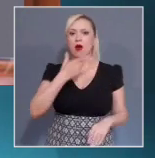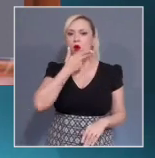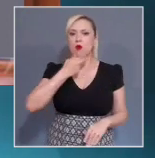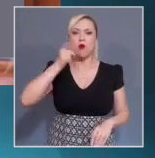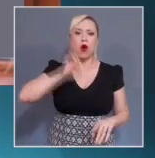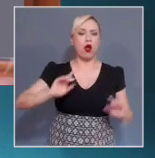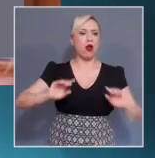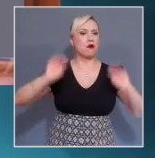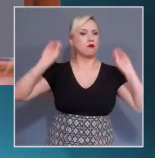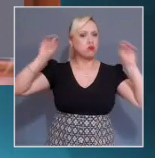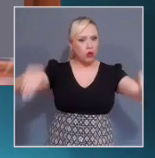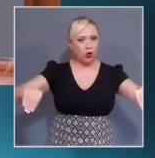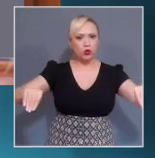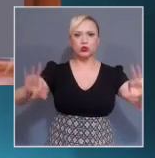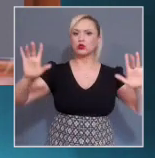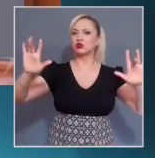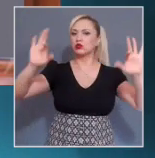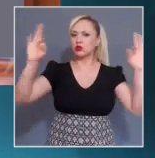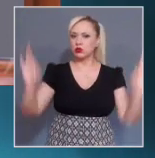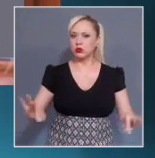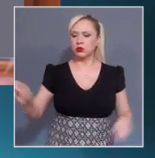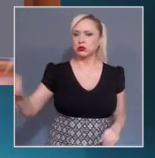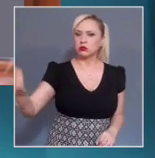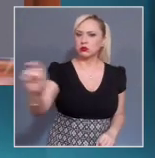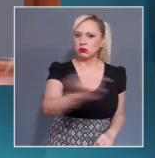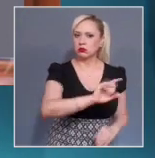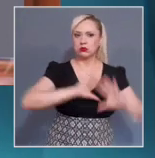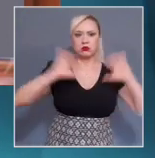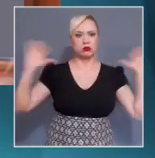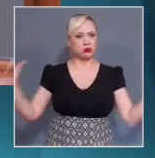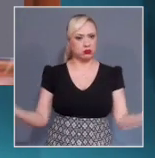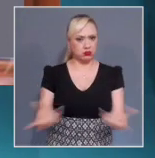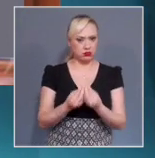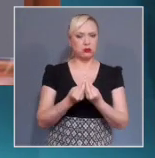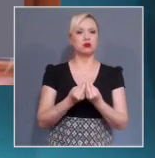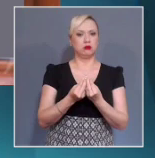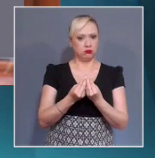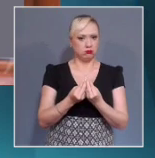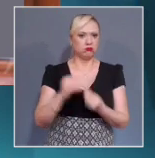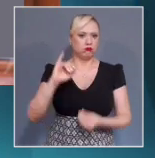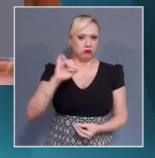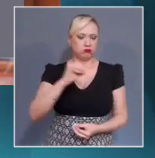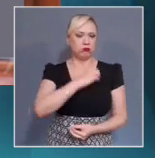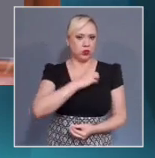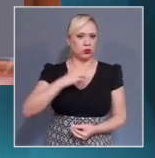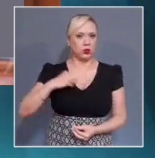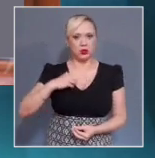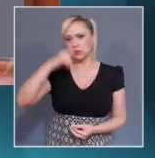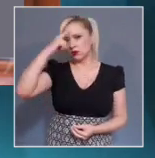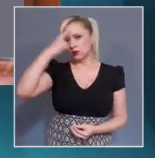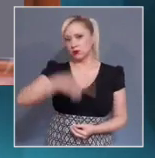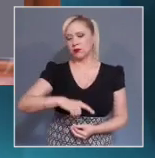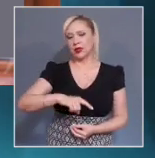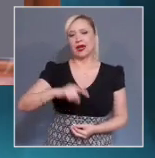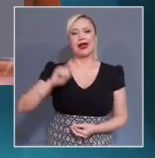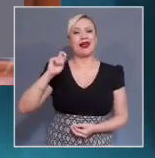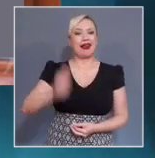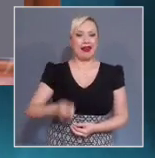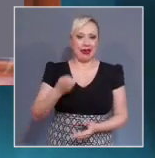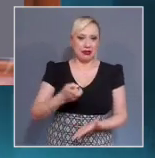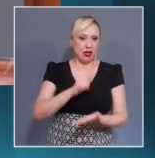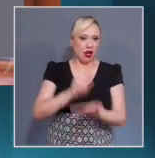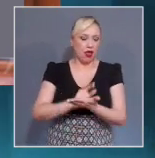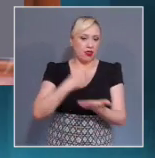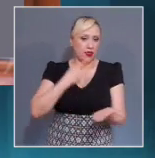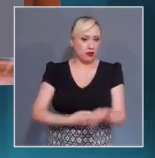que la componen, los que se consideren para constituir la paridad de género.